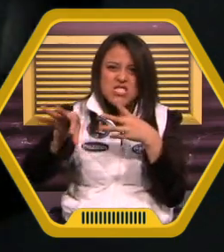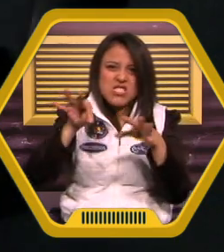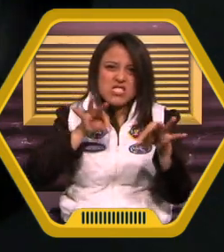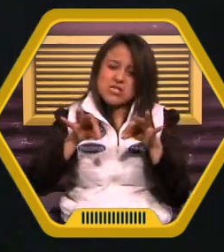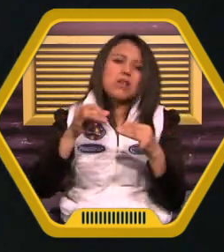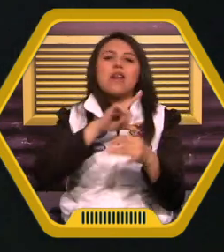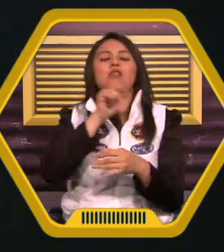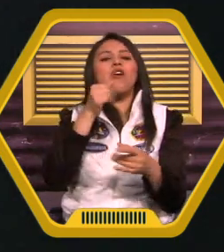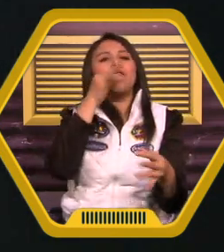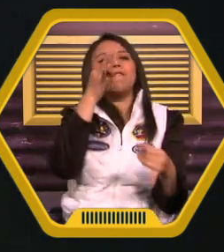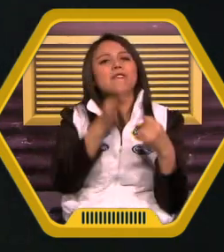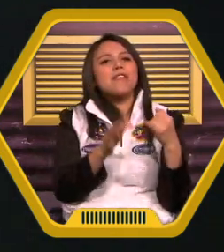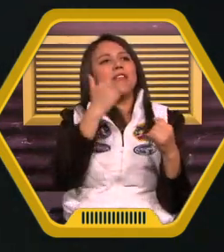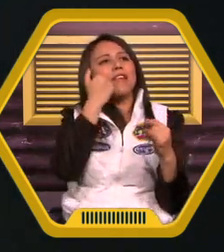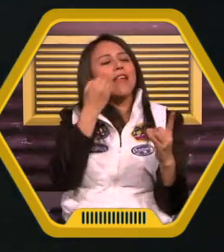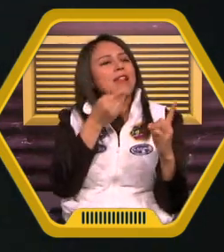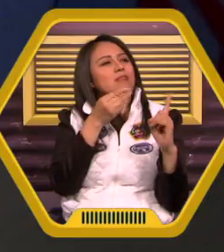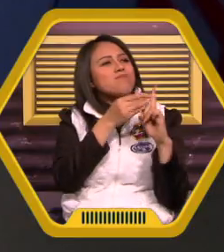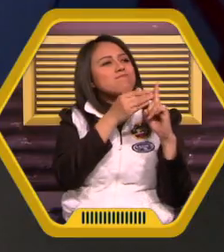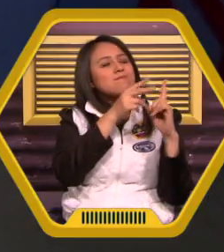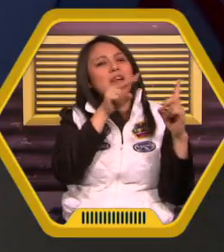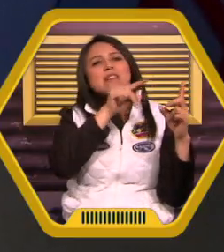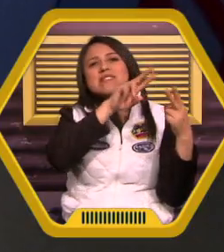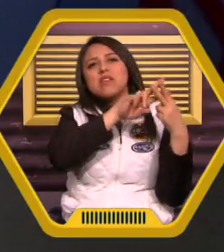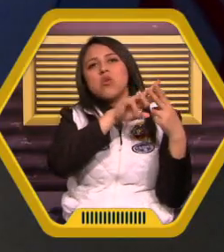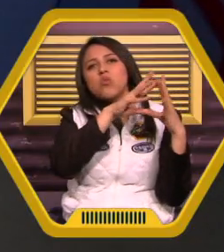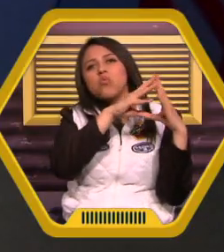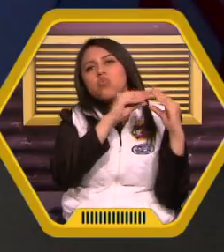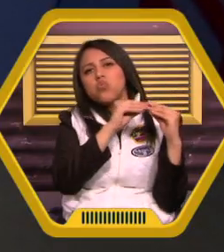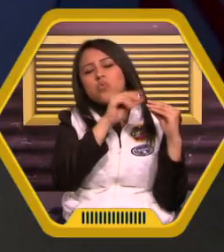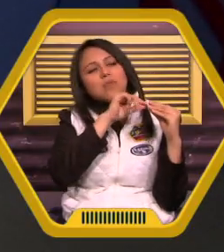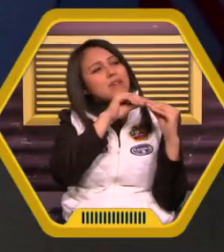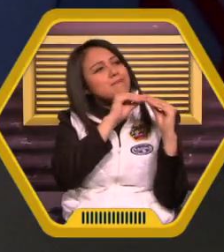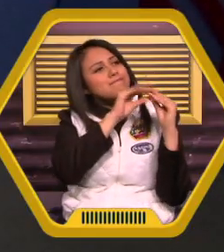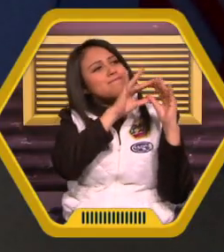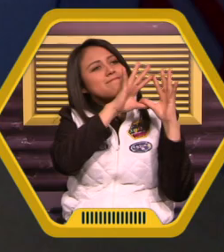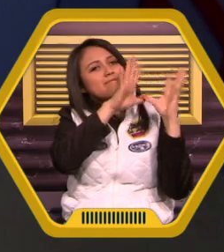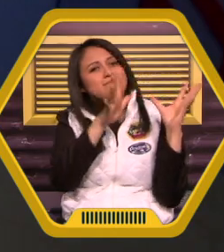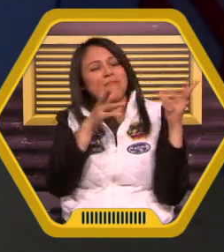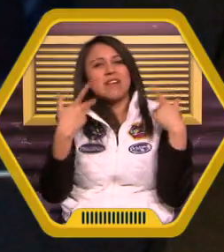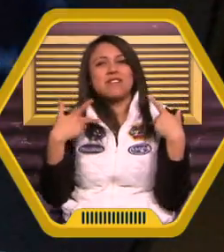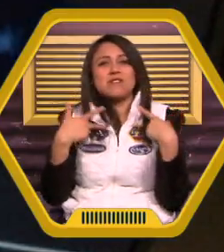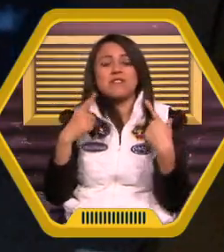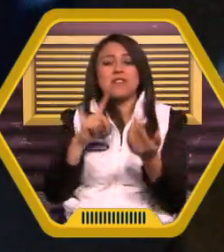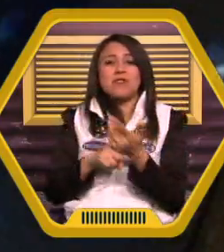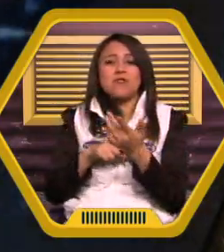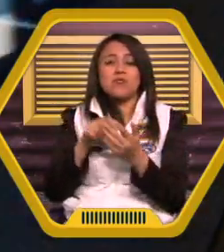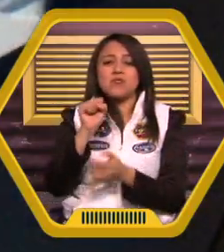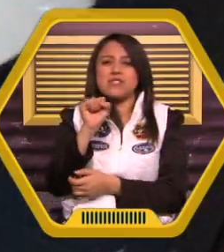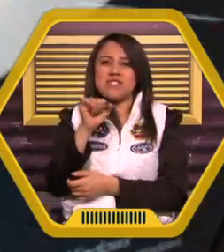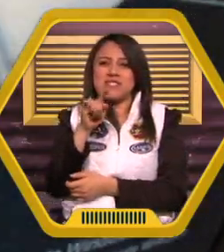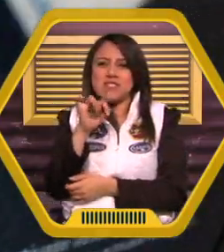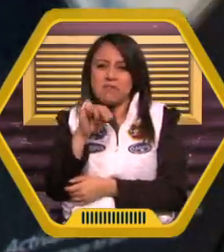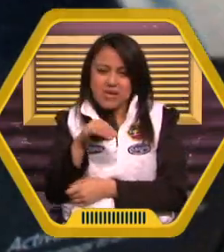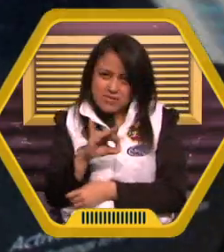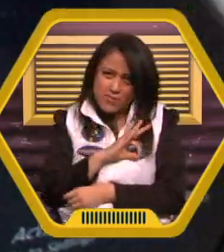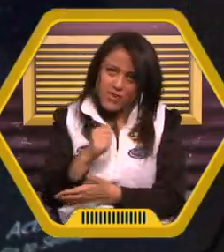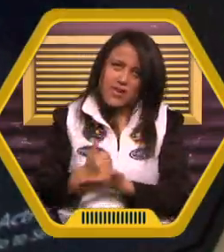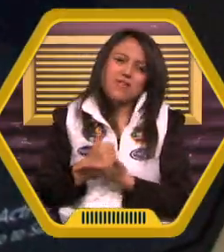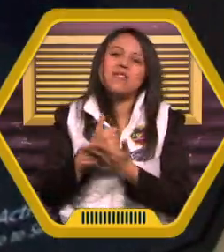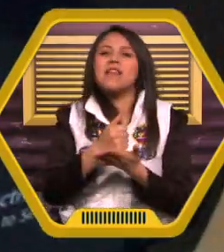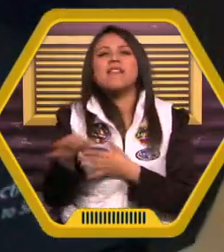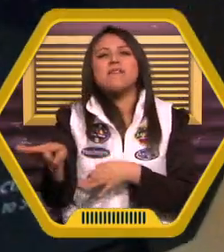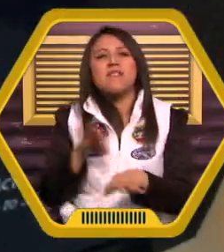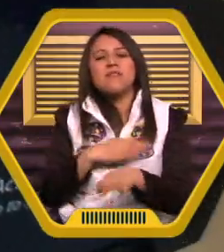la misión es prender la estrella que está apagada. El área de sistemas de TV Azteca trabajó en conjunto para la realización de